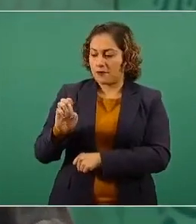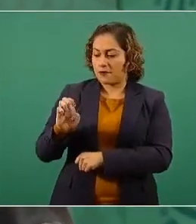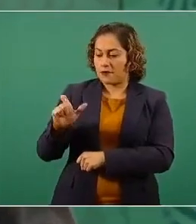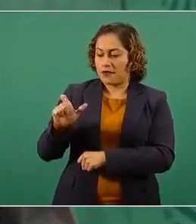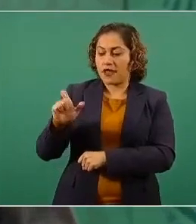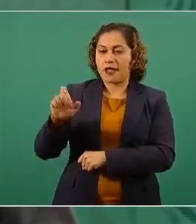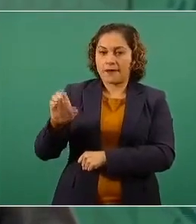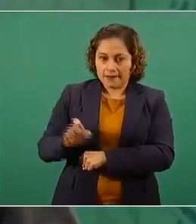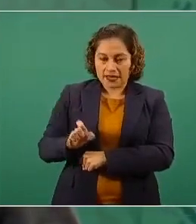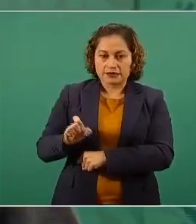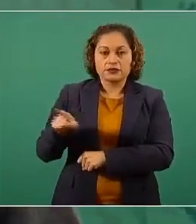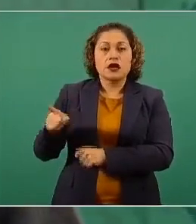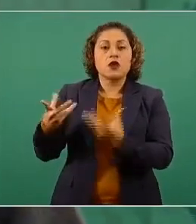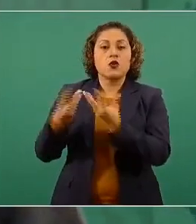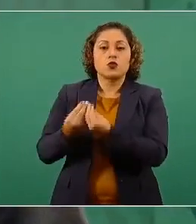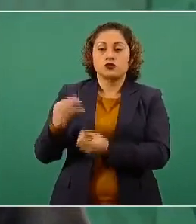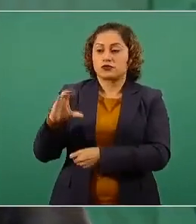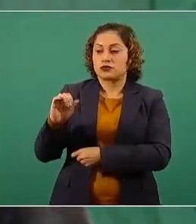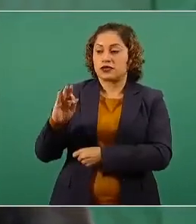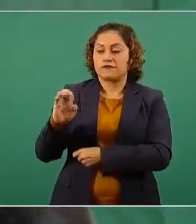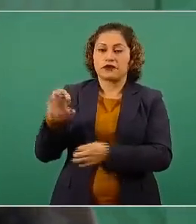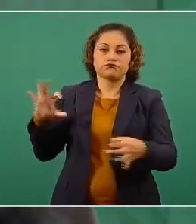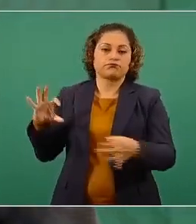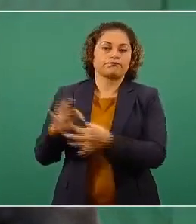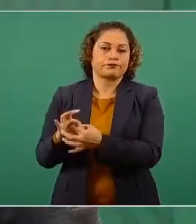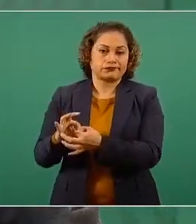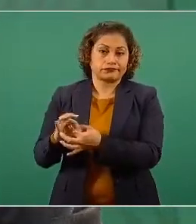Federal de Electricidad.